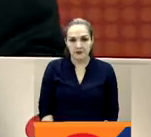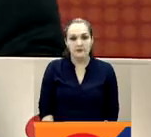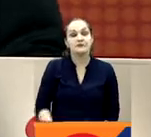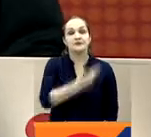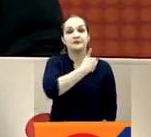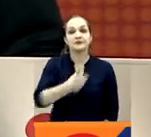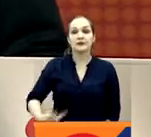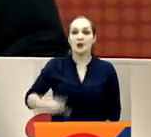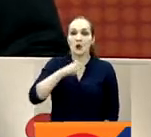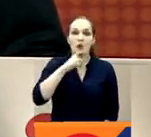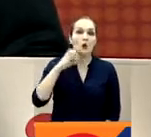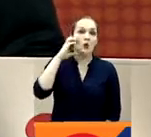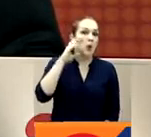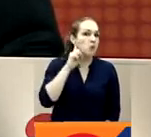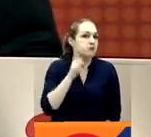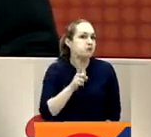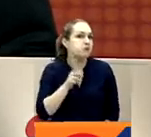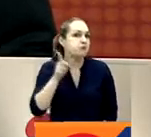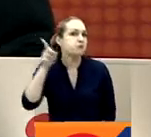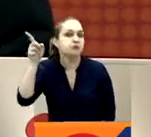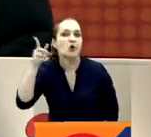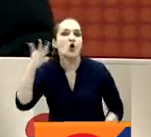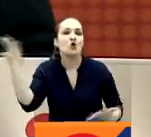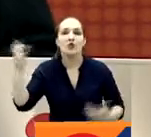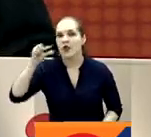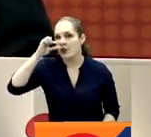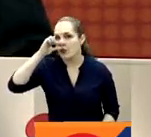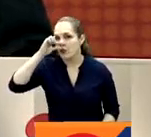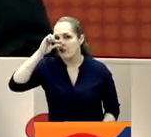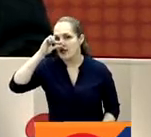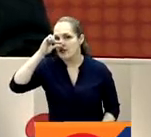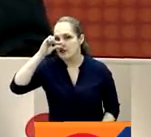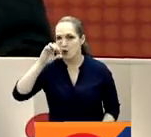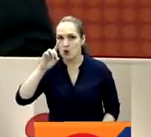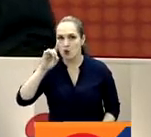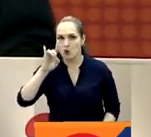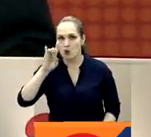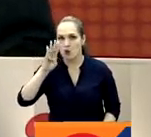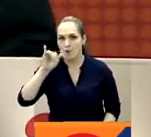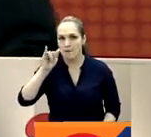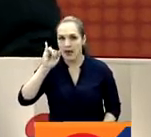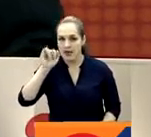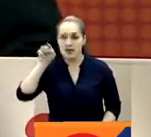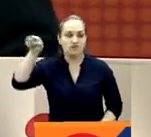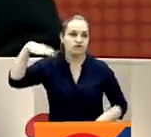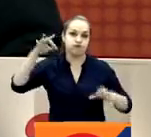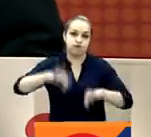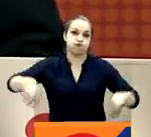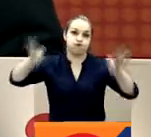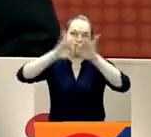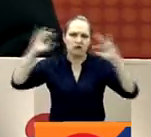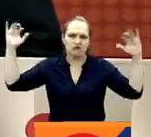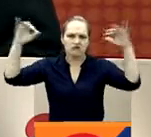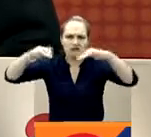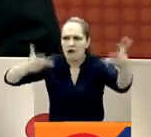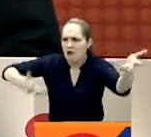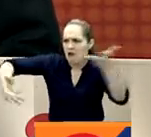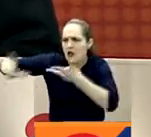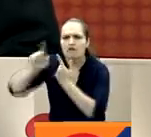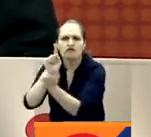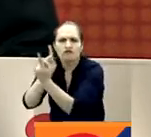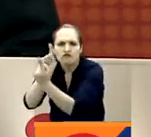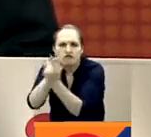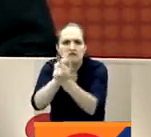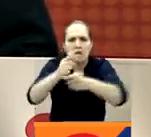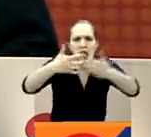El presidente Iván Duque participó hoy en Expo Dubái, una de las ferias más importantes del mundo. Durante su agenda se reunió con empresarios de Emiratos